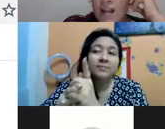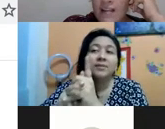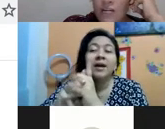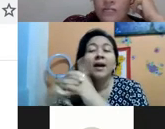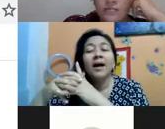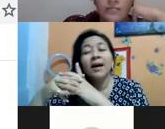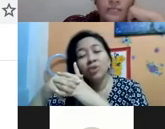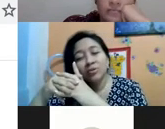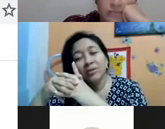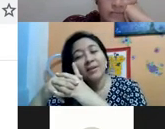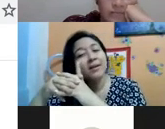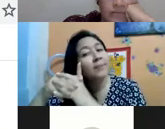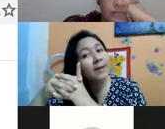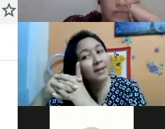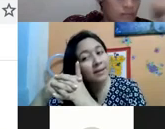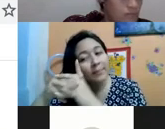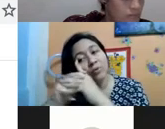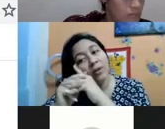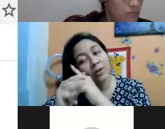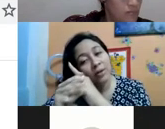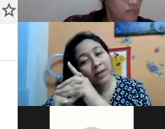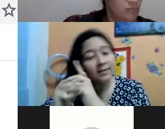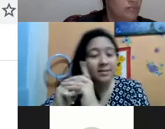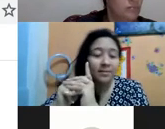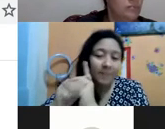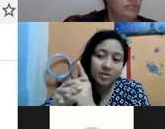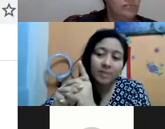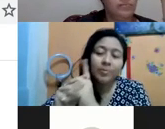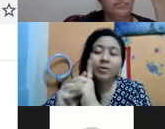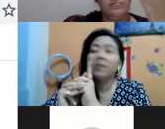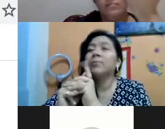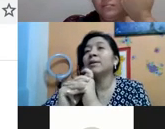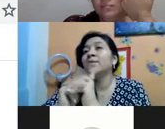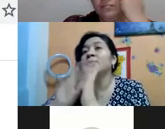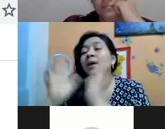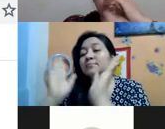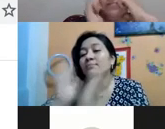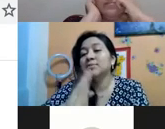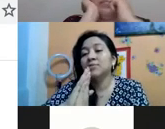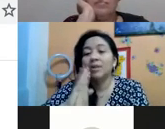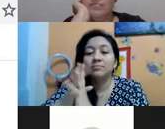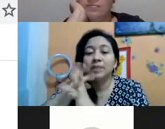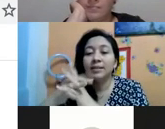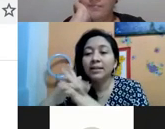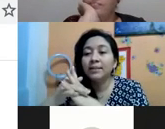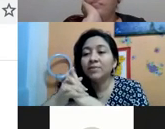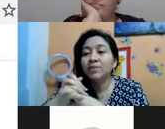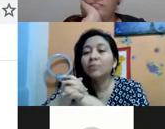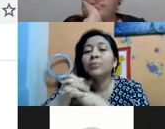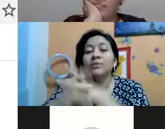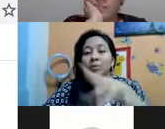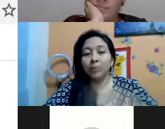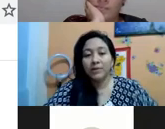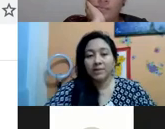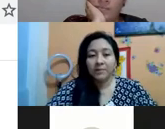correcta, hay otra que es válida, pero no es la correcta, y sin embargo, si la ponen, les quiero dar, no sé, el 30%,